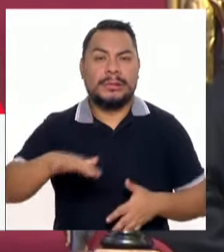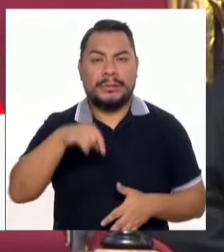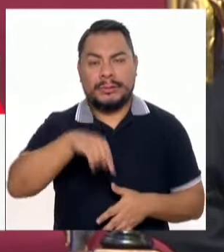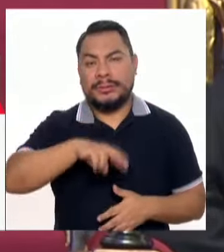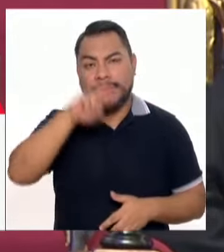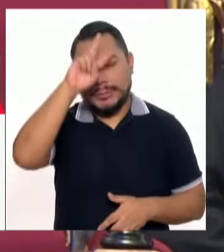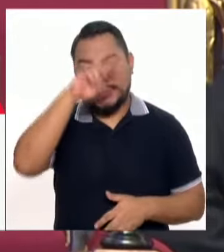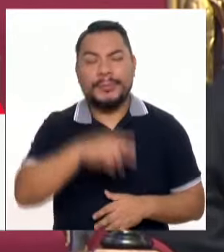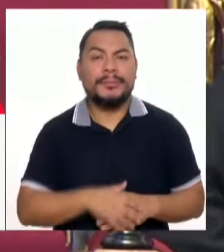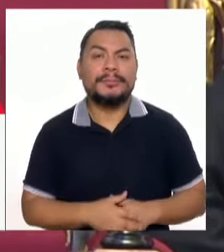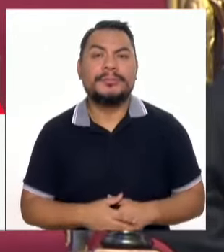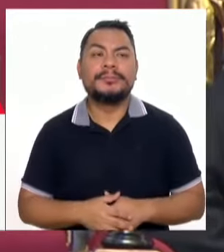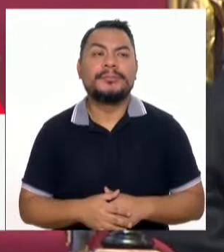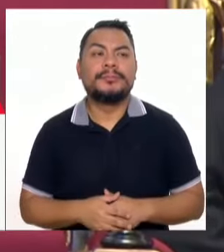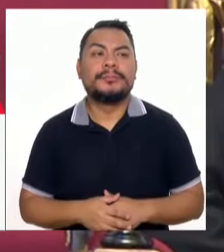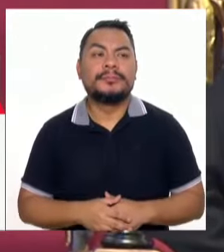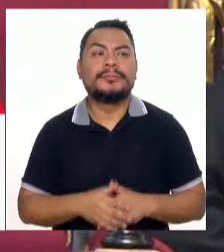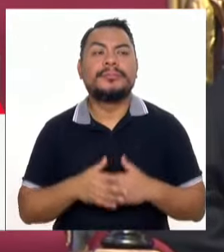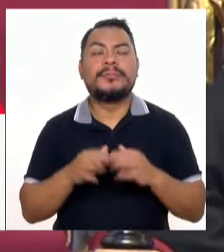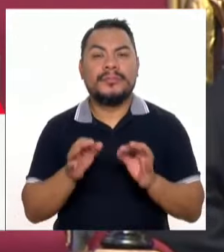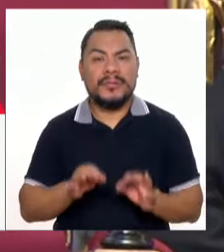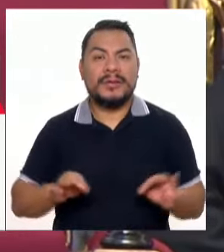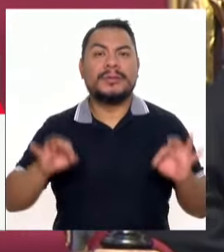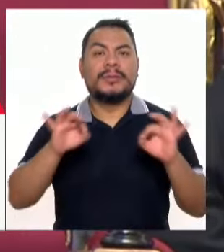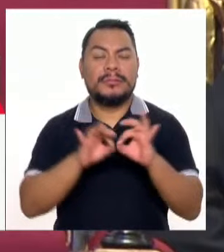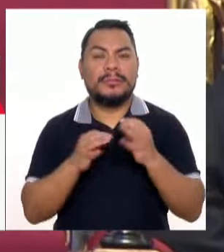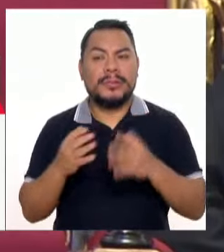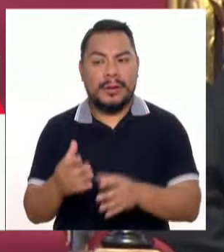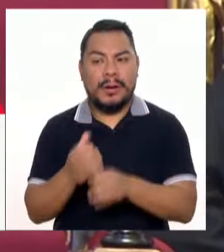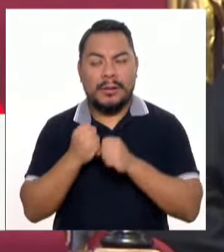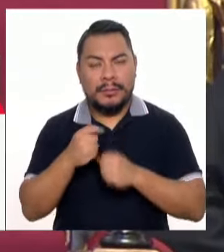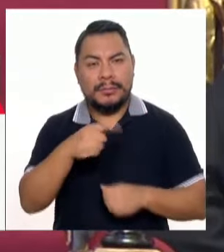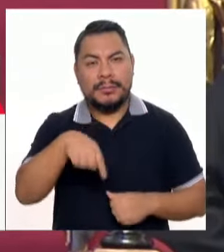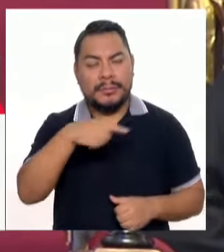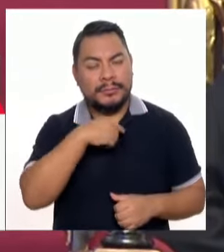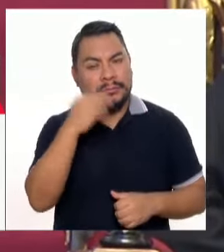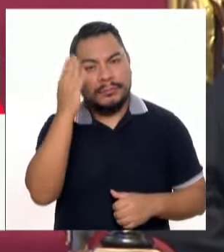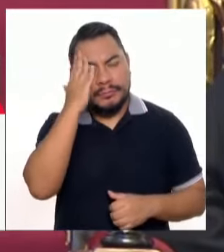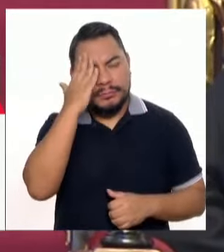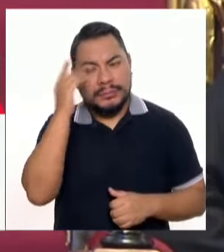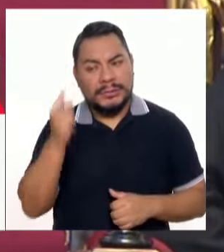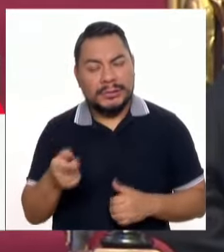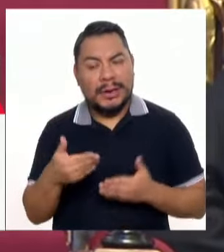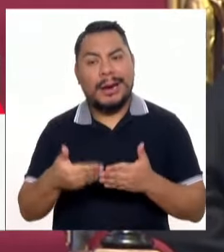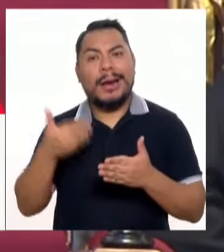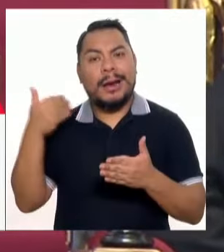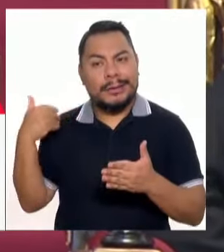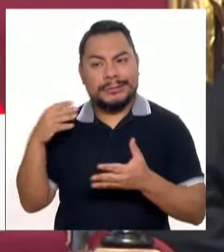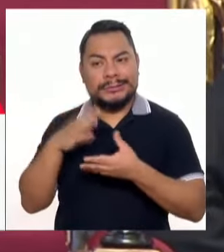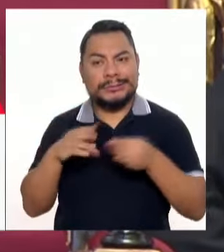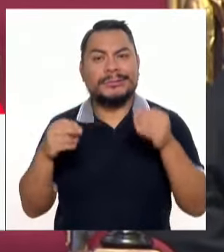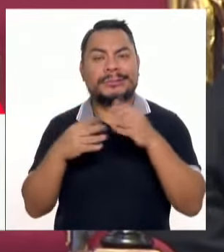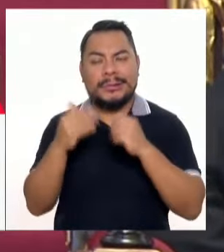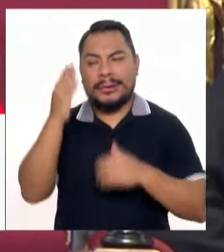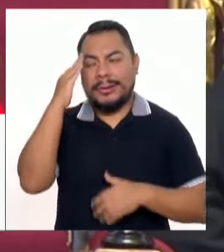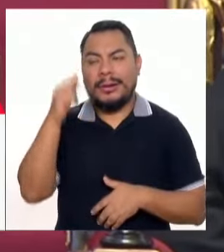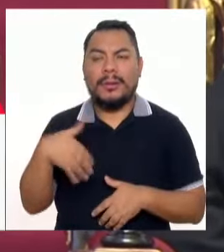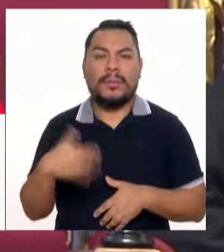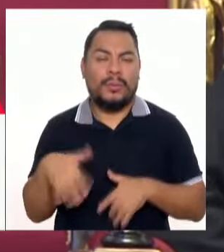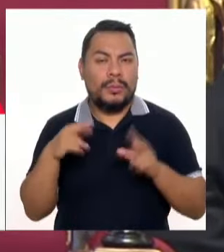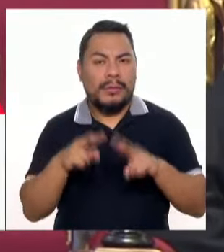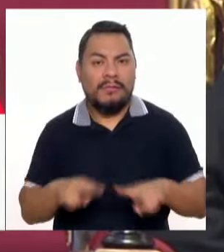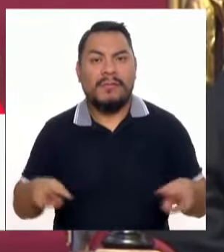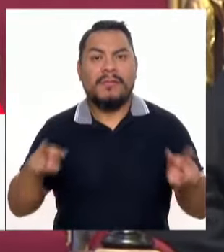país. Es importante tomar en cuenta este antecedente histórico para valorar